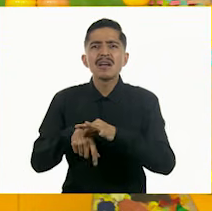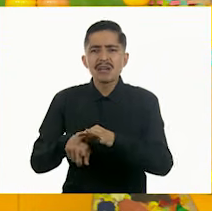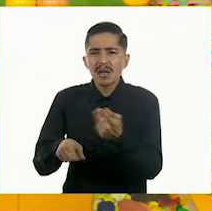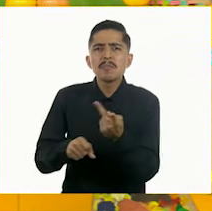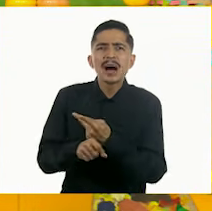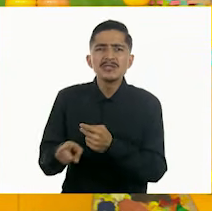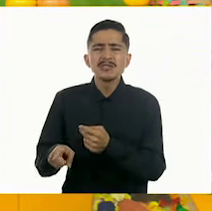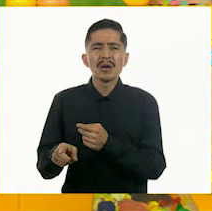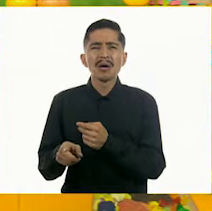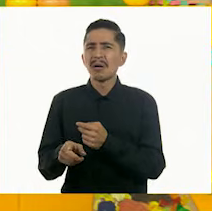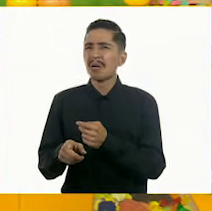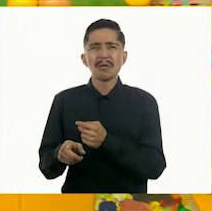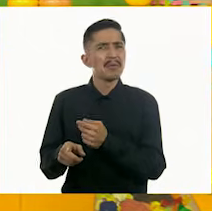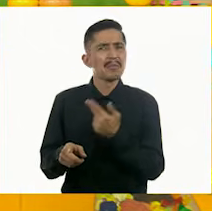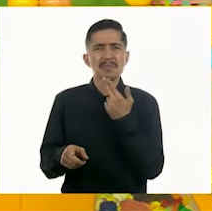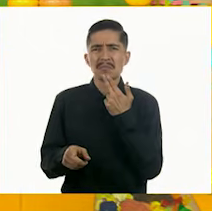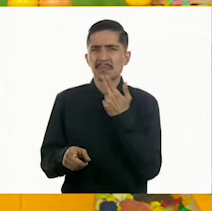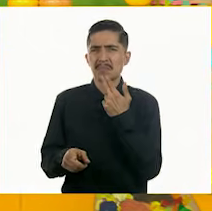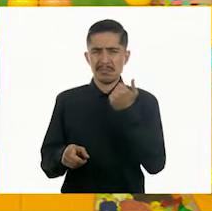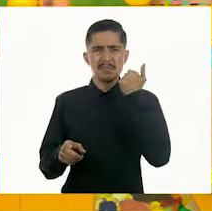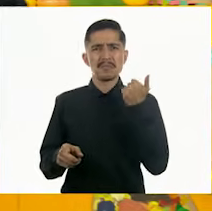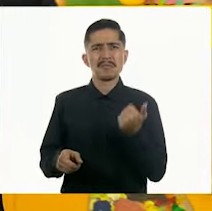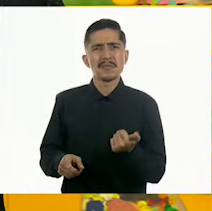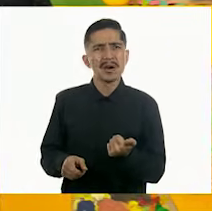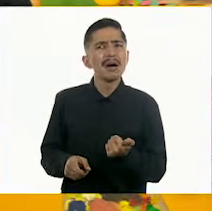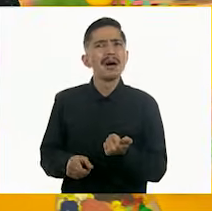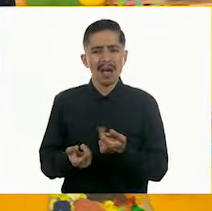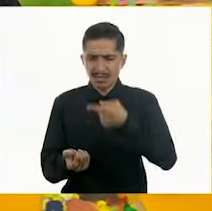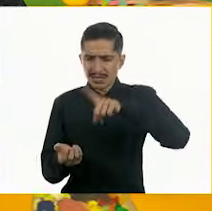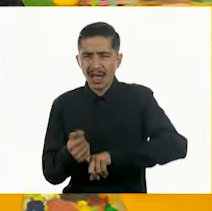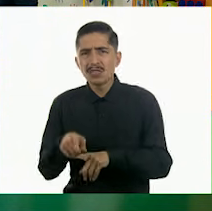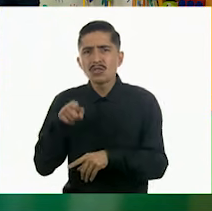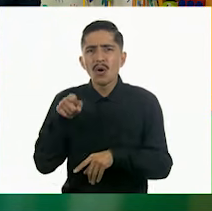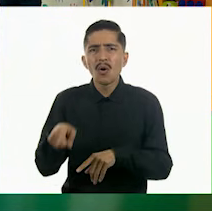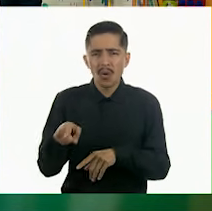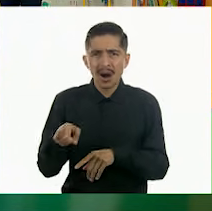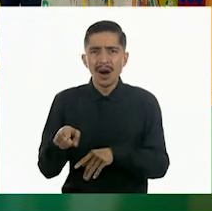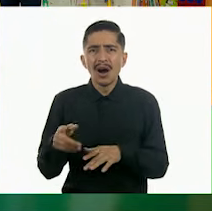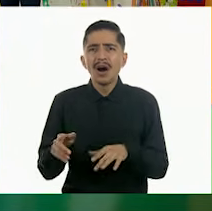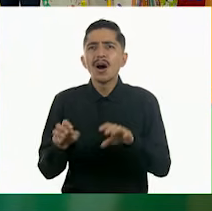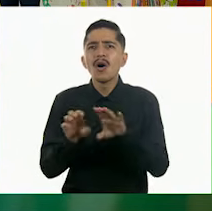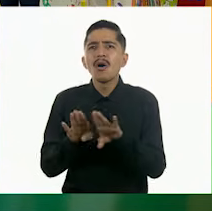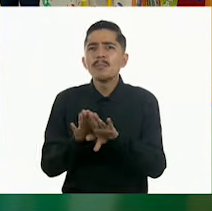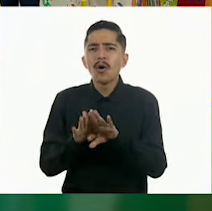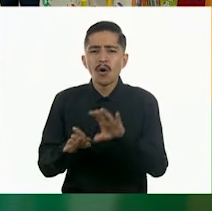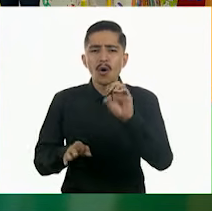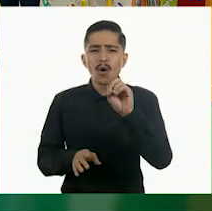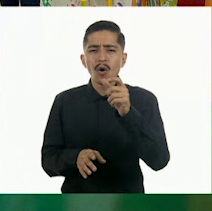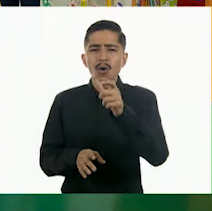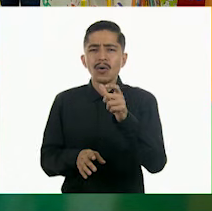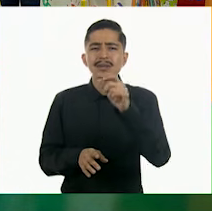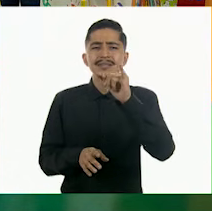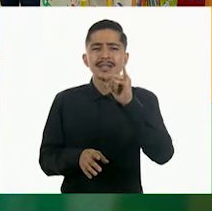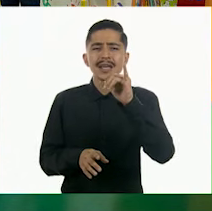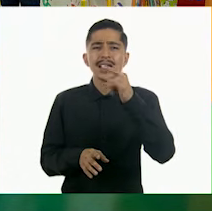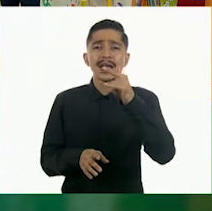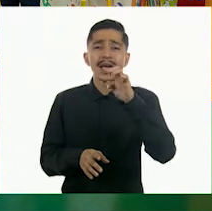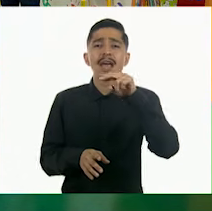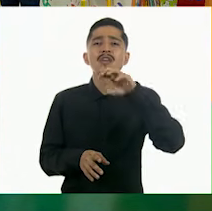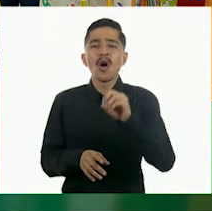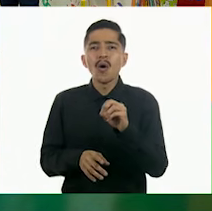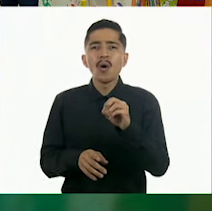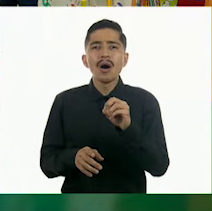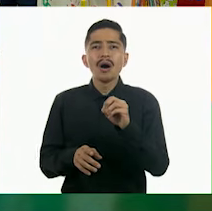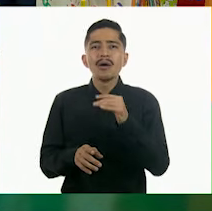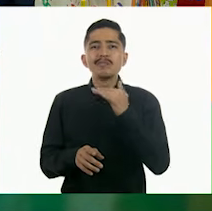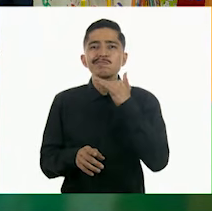y empieza a descomponerse. Se nos empieza a descomponerse. Porque además el oxígeno es lo que comienza a oxidar los alimentos o